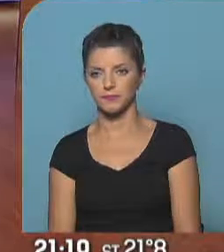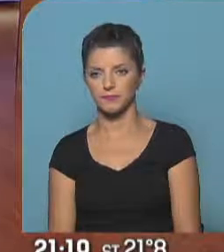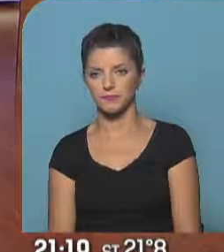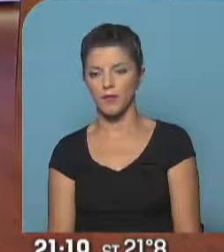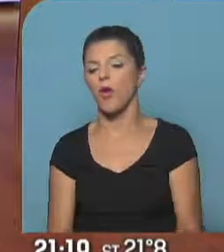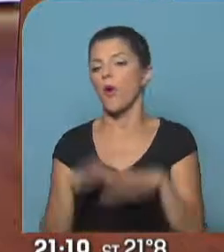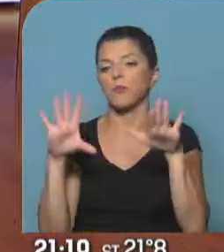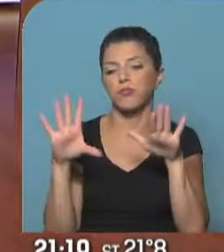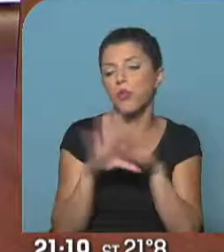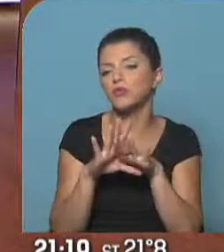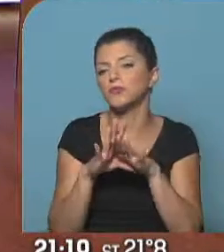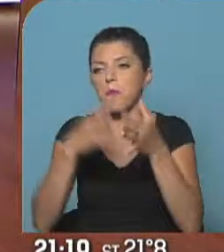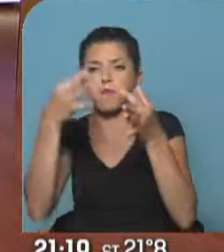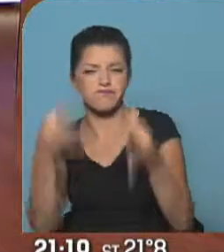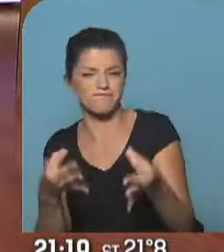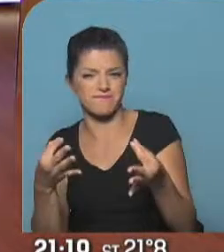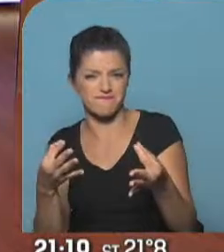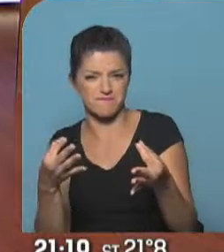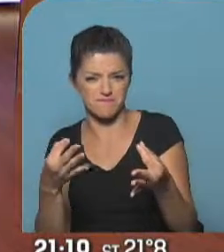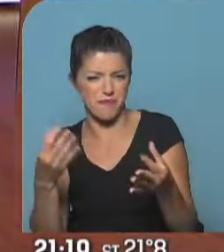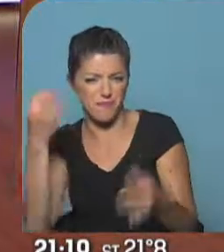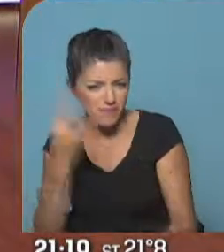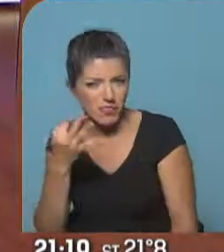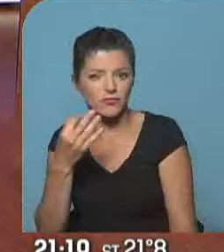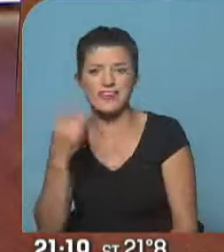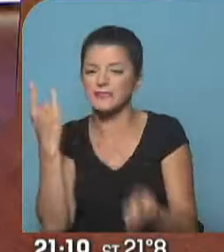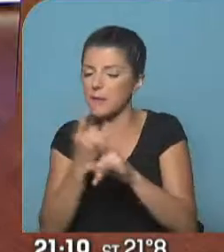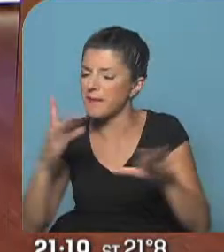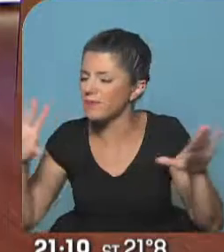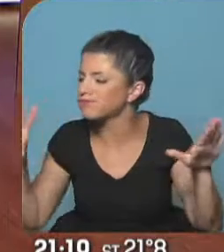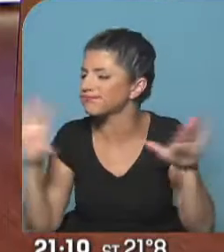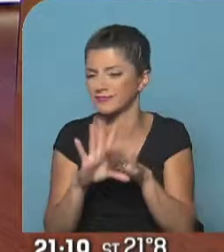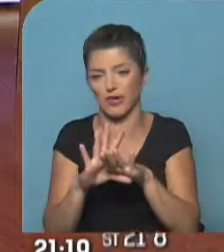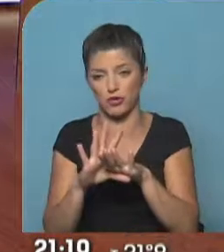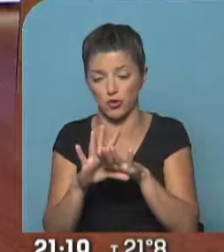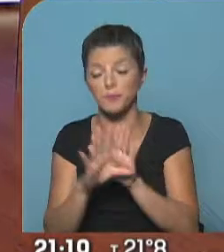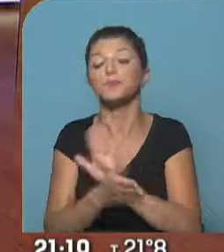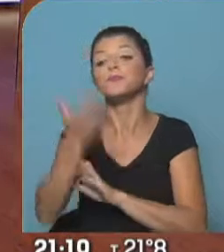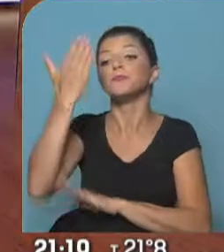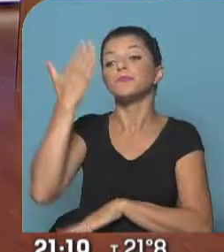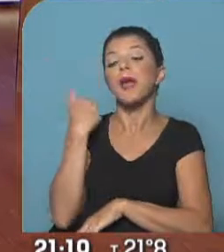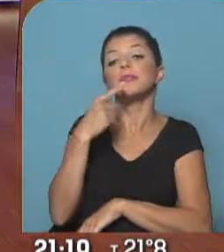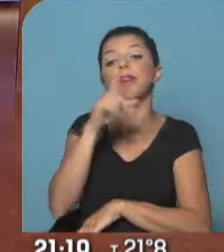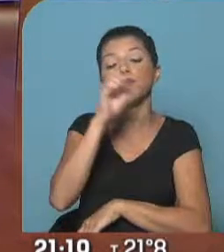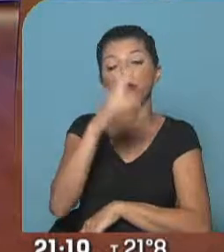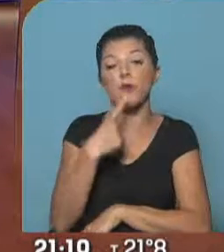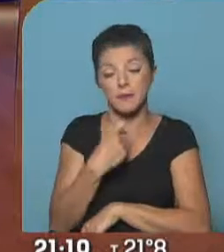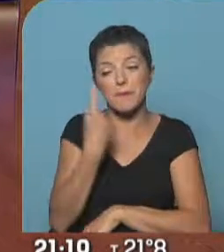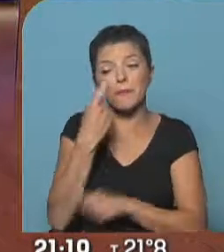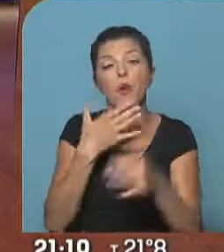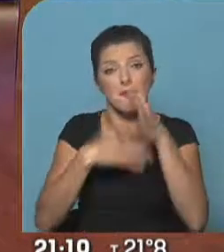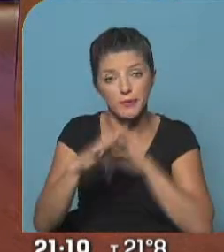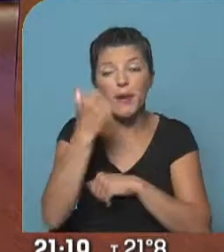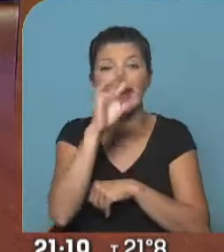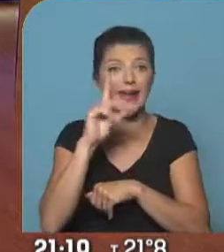oportuno, contundente, letal, siempre preciso. Cuando River vendió primero a Sebastián Driussi y luego a Lucas Alario, muchos